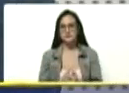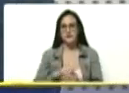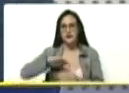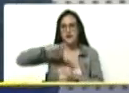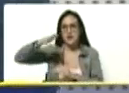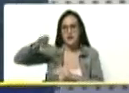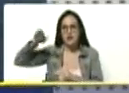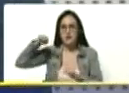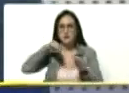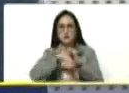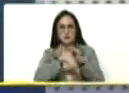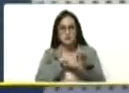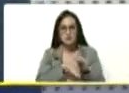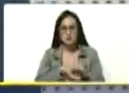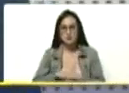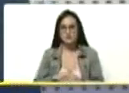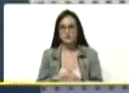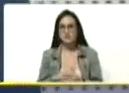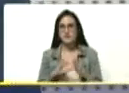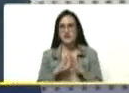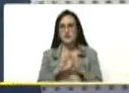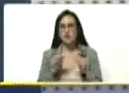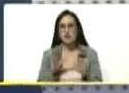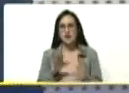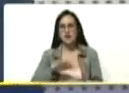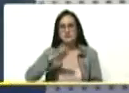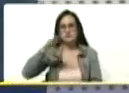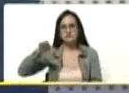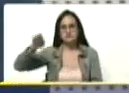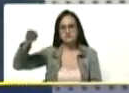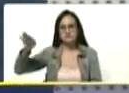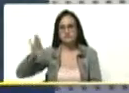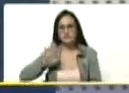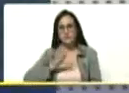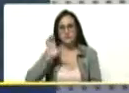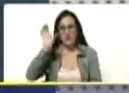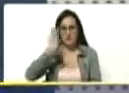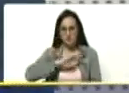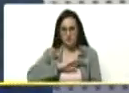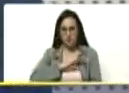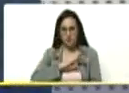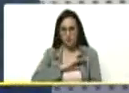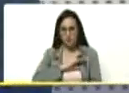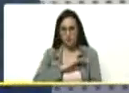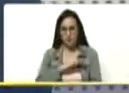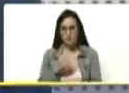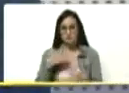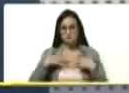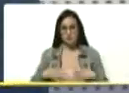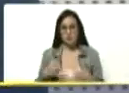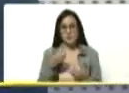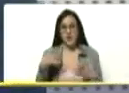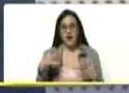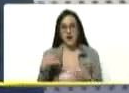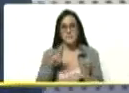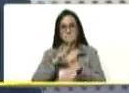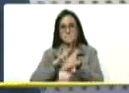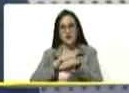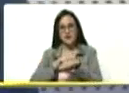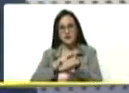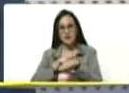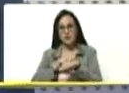valles, altiplano y toda la Amazonía de nuestro país, bien con una bata blanca de médico